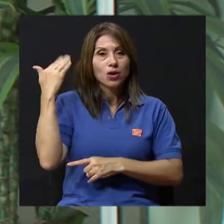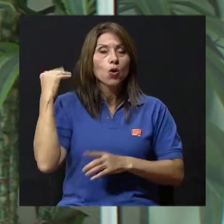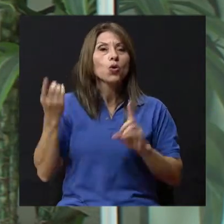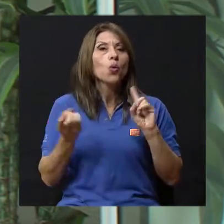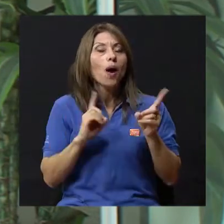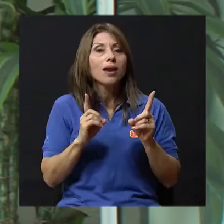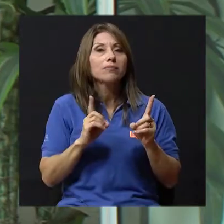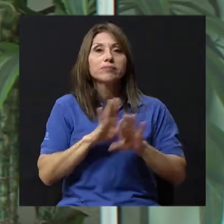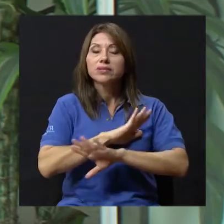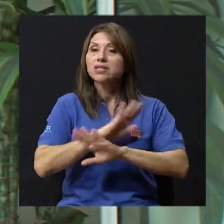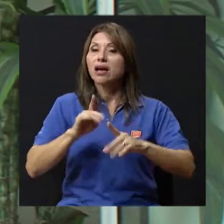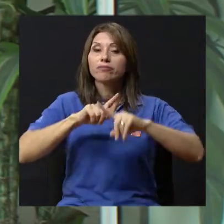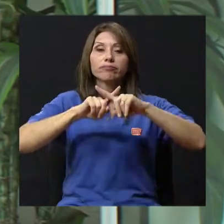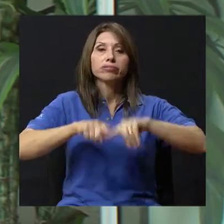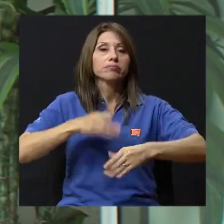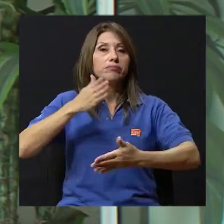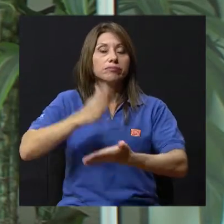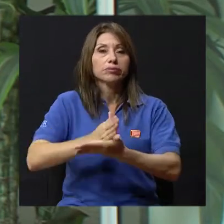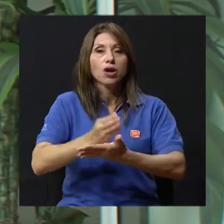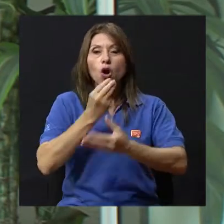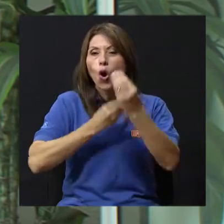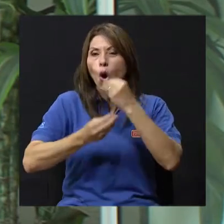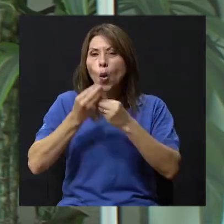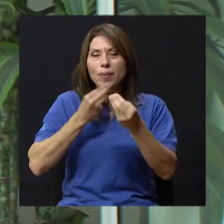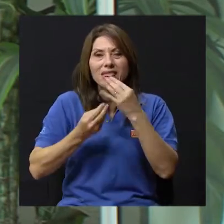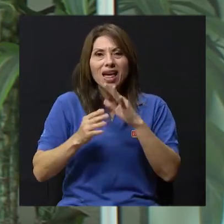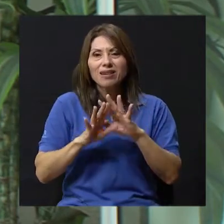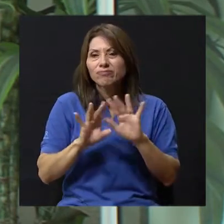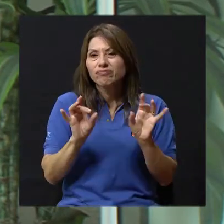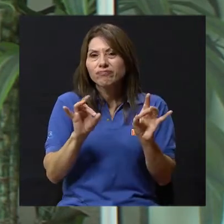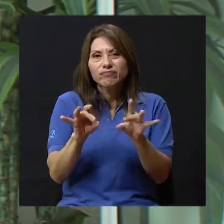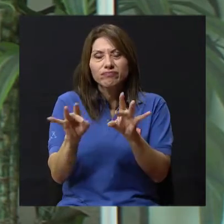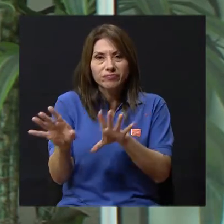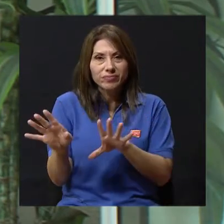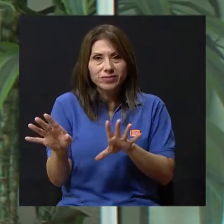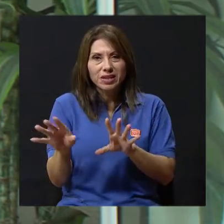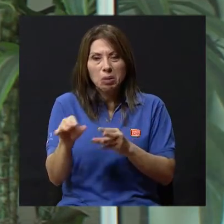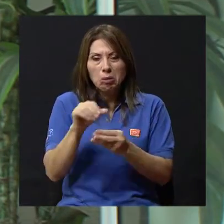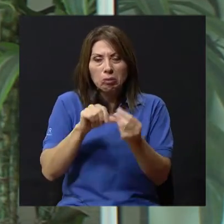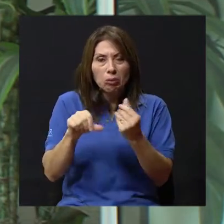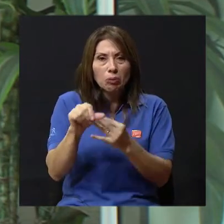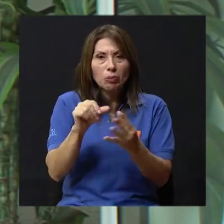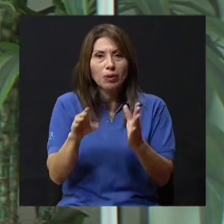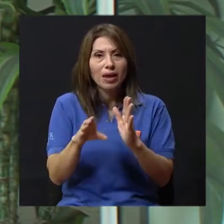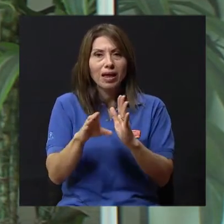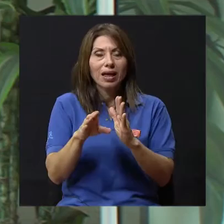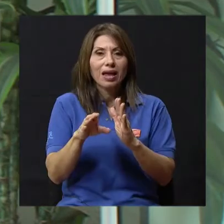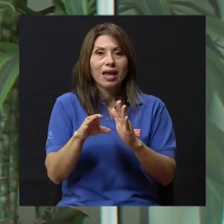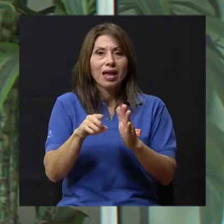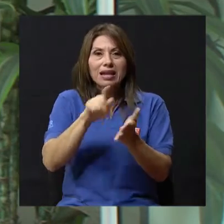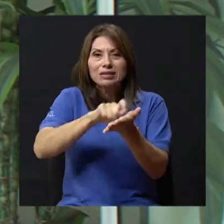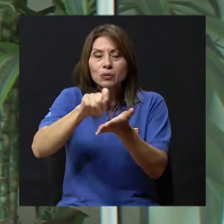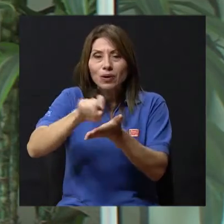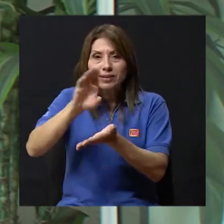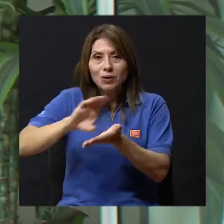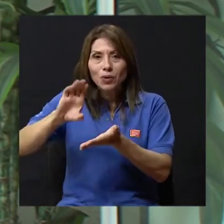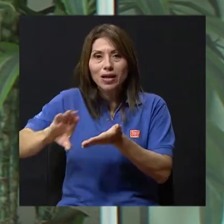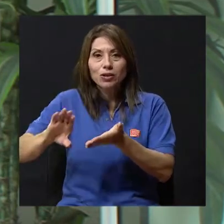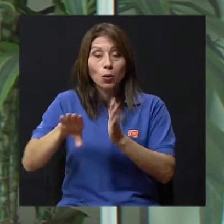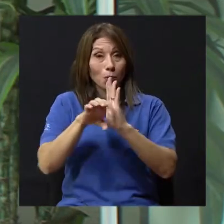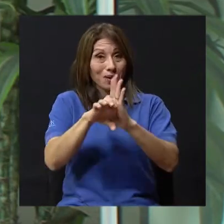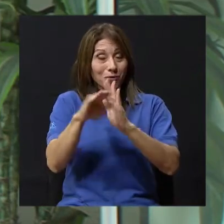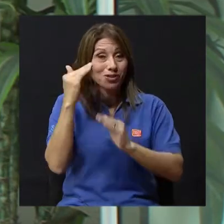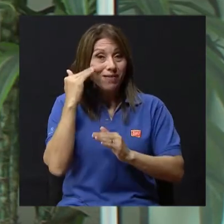el quitar la comida chatarra, porque sabemos que toda esa comida que tiene, por ejemplo, todo lo que